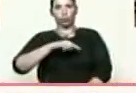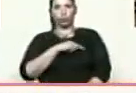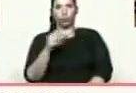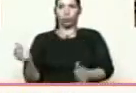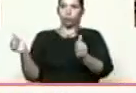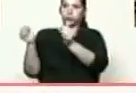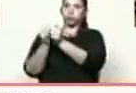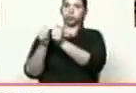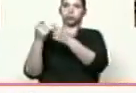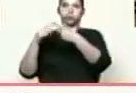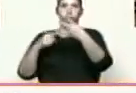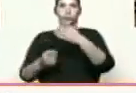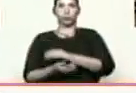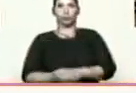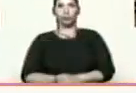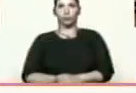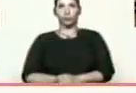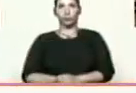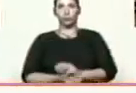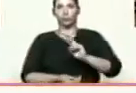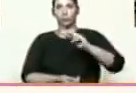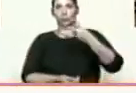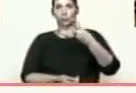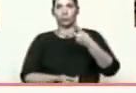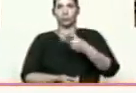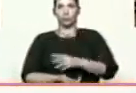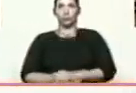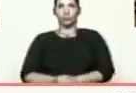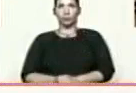que tenemos aquí. En segundo lugar,